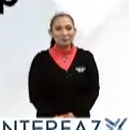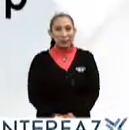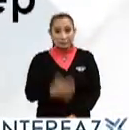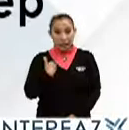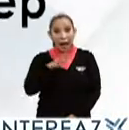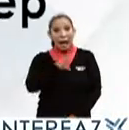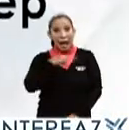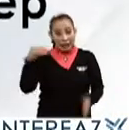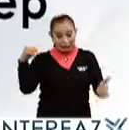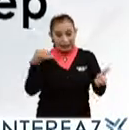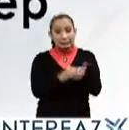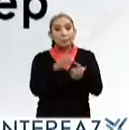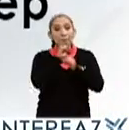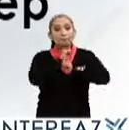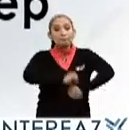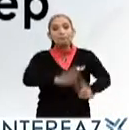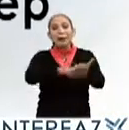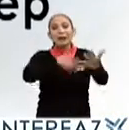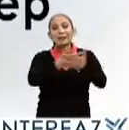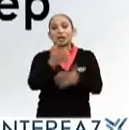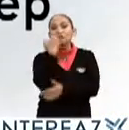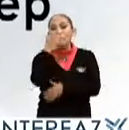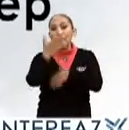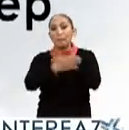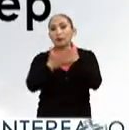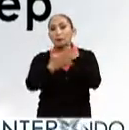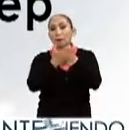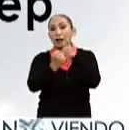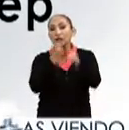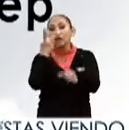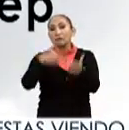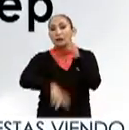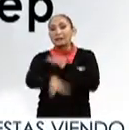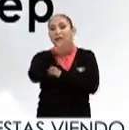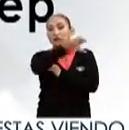Ya se encuentra publicado el calendario escolar para el periodo